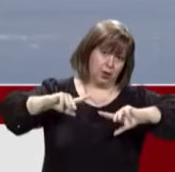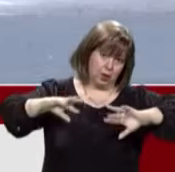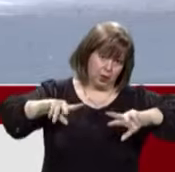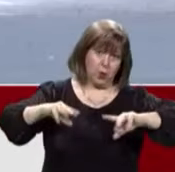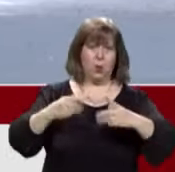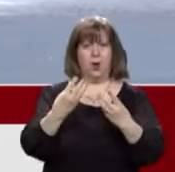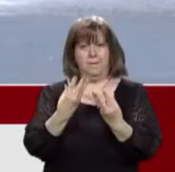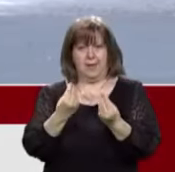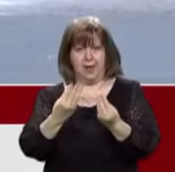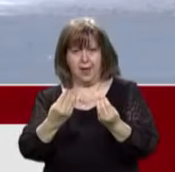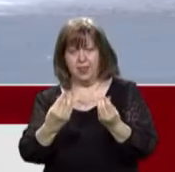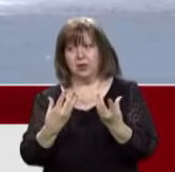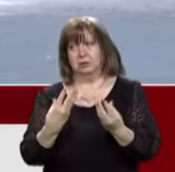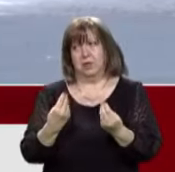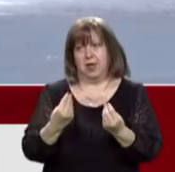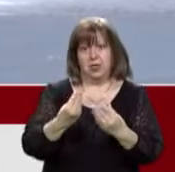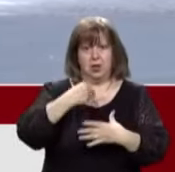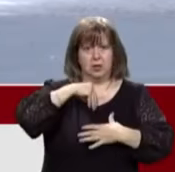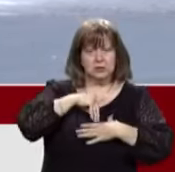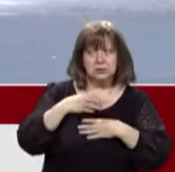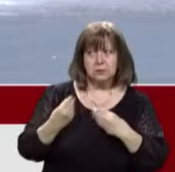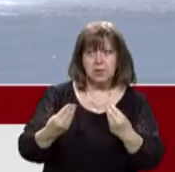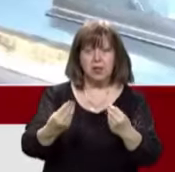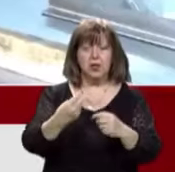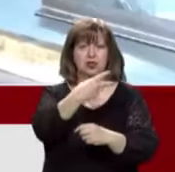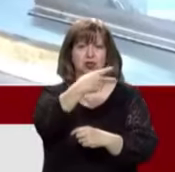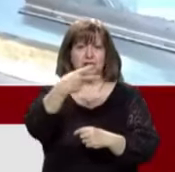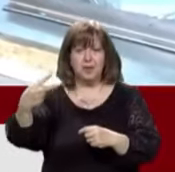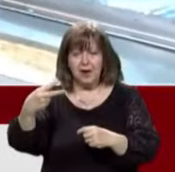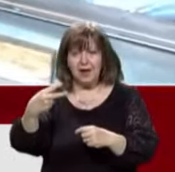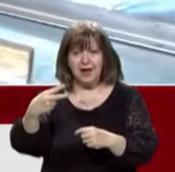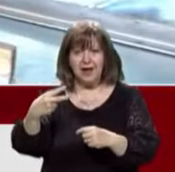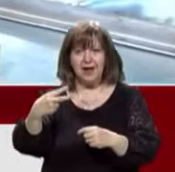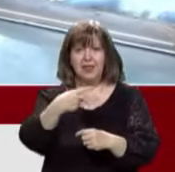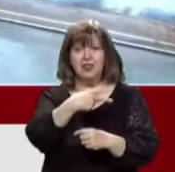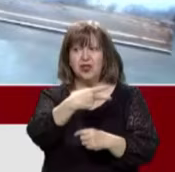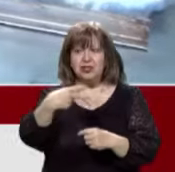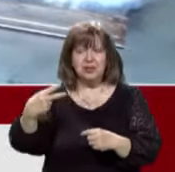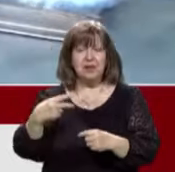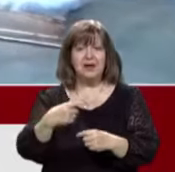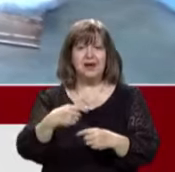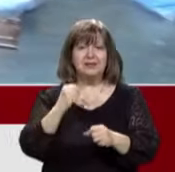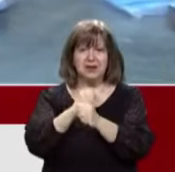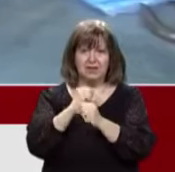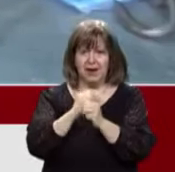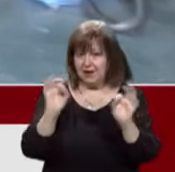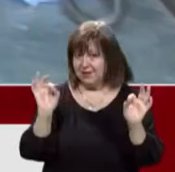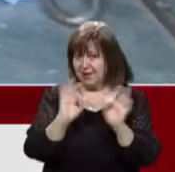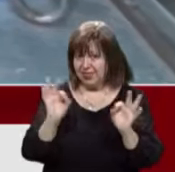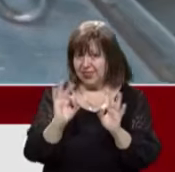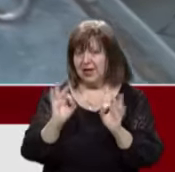a lo que pasó. Todos con mucho miedo. Nosotros estuvimos más de una semana sin trabajar. ¿Una semana y cuánto significó en pérdidas para ustedes?